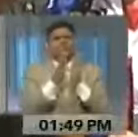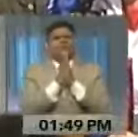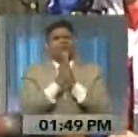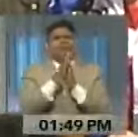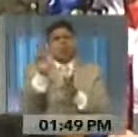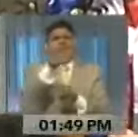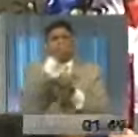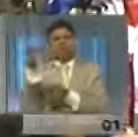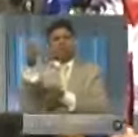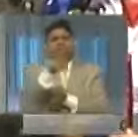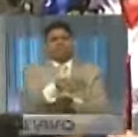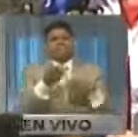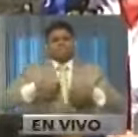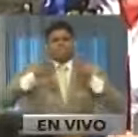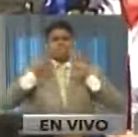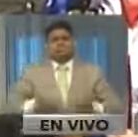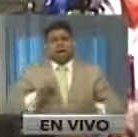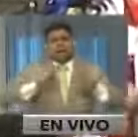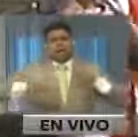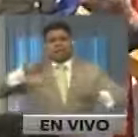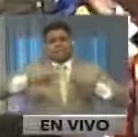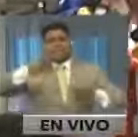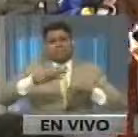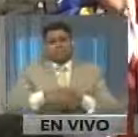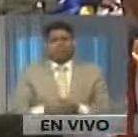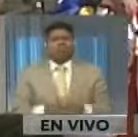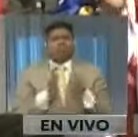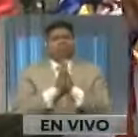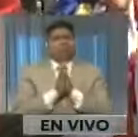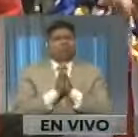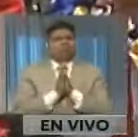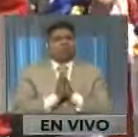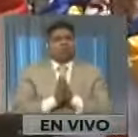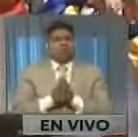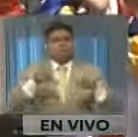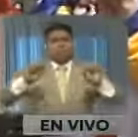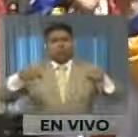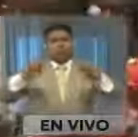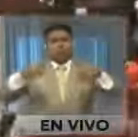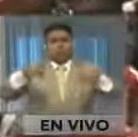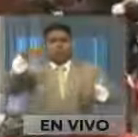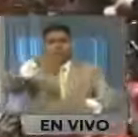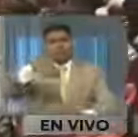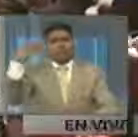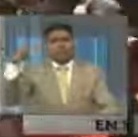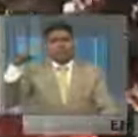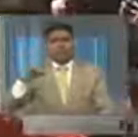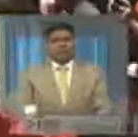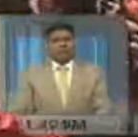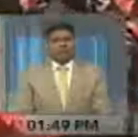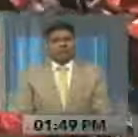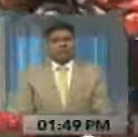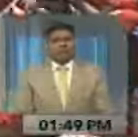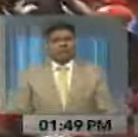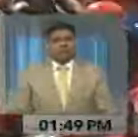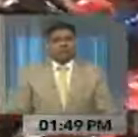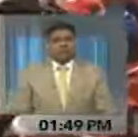un momento el tambor. ¡Que vivan los motorizados y las motorizadas de Caracas!